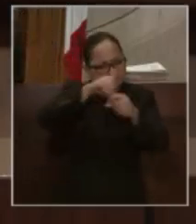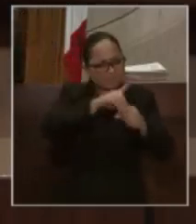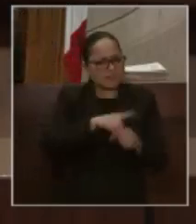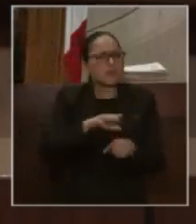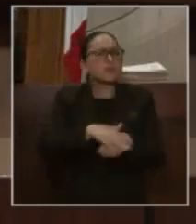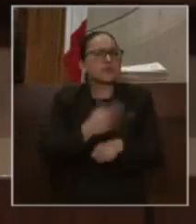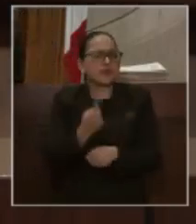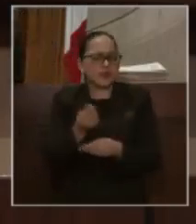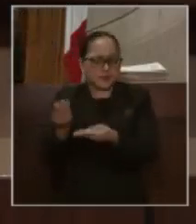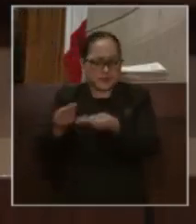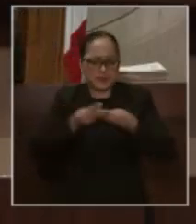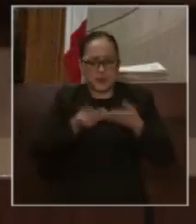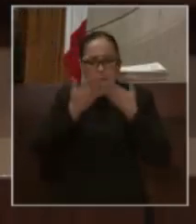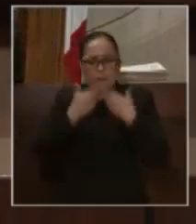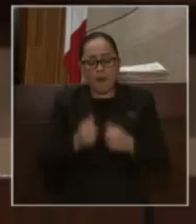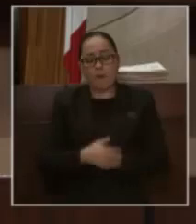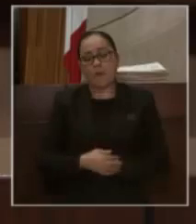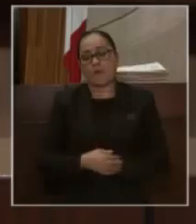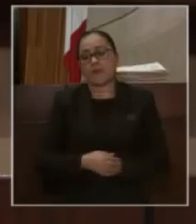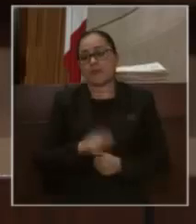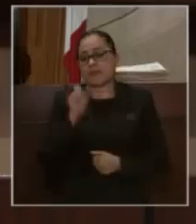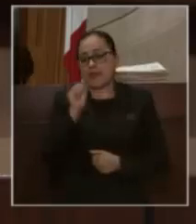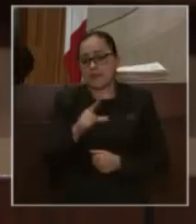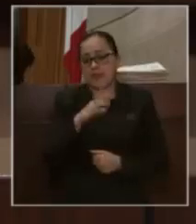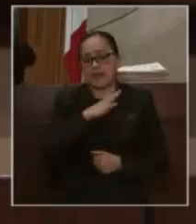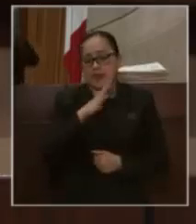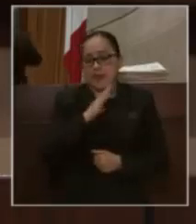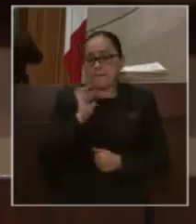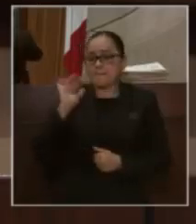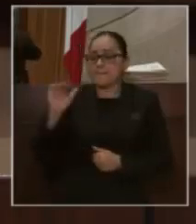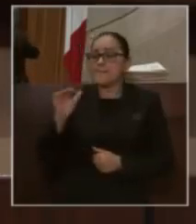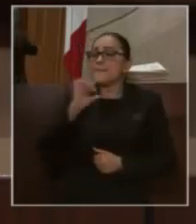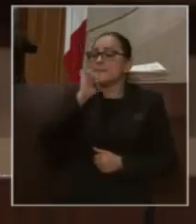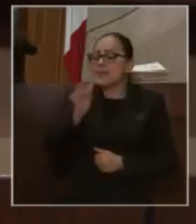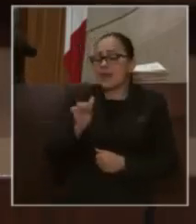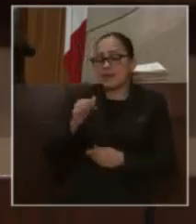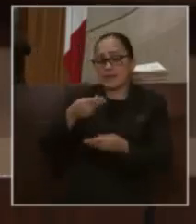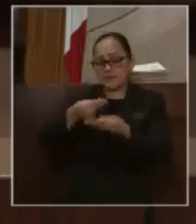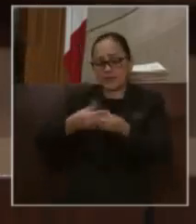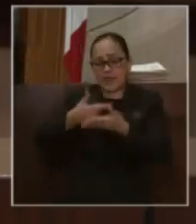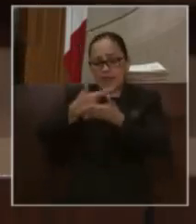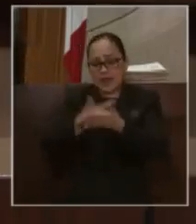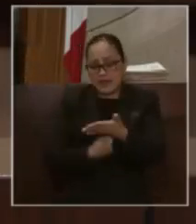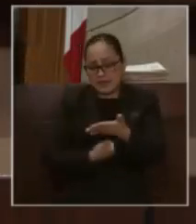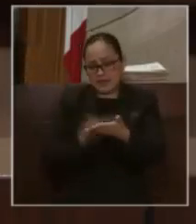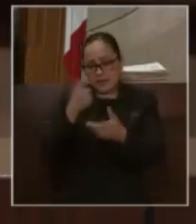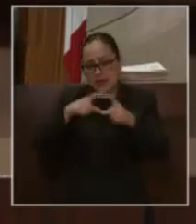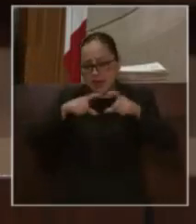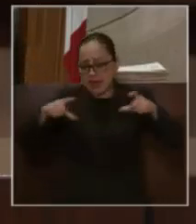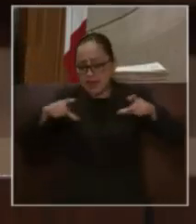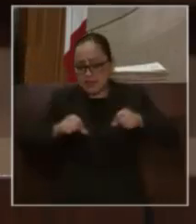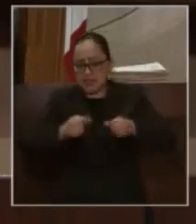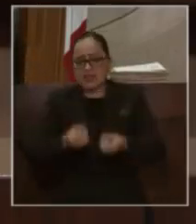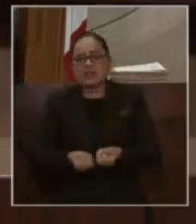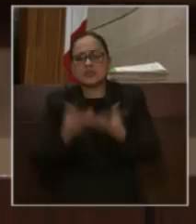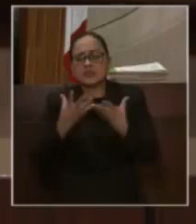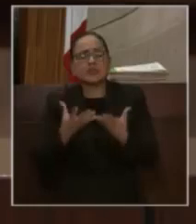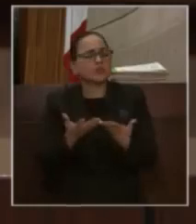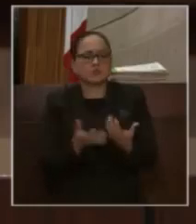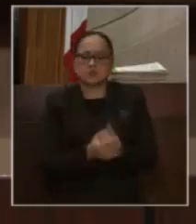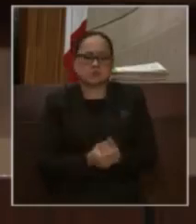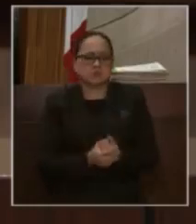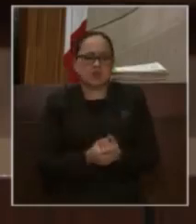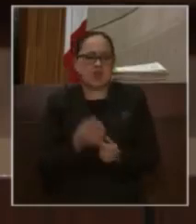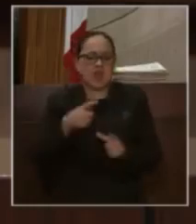Igualmente, omitió requerir la lista de beneficiarios de los cheques de caja librados y el destino final